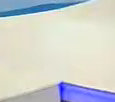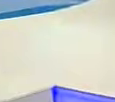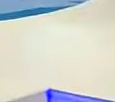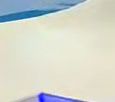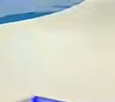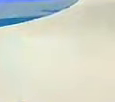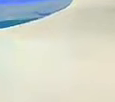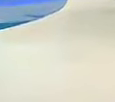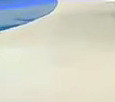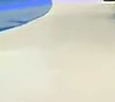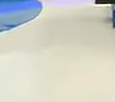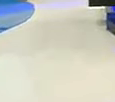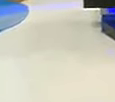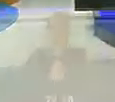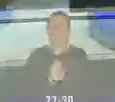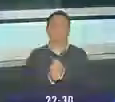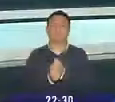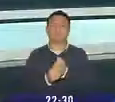sueldos.